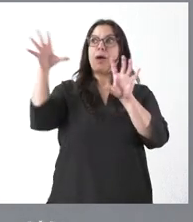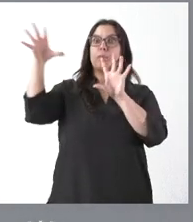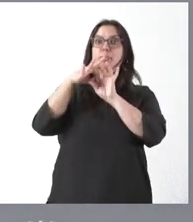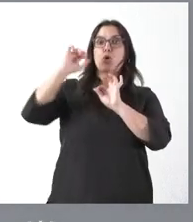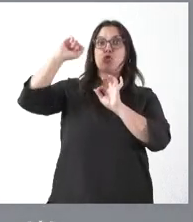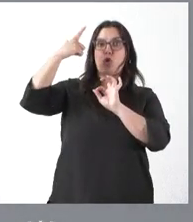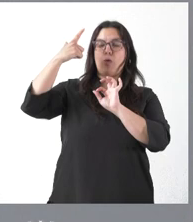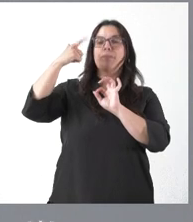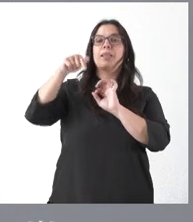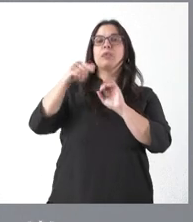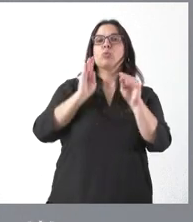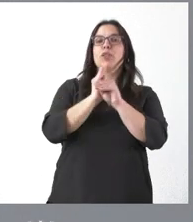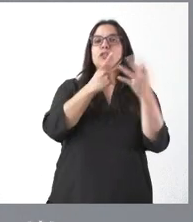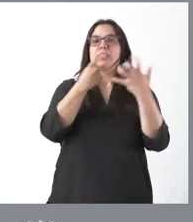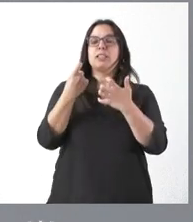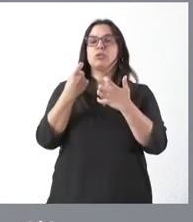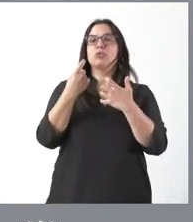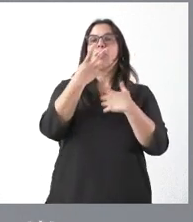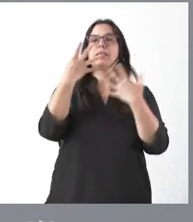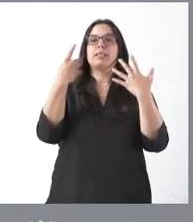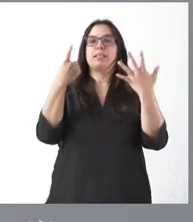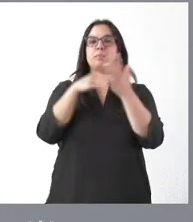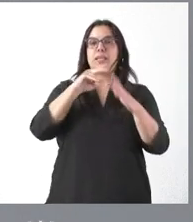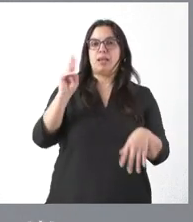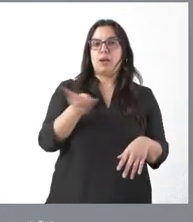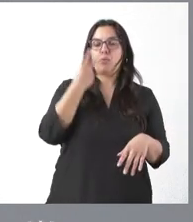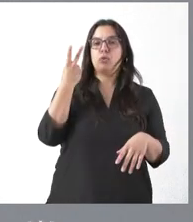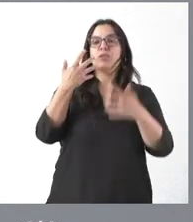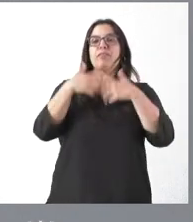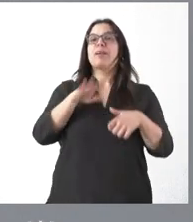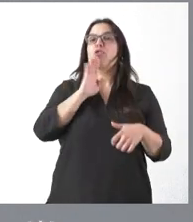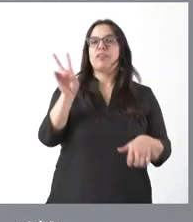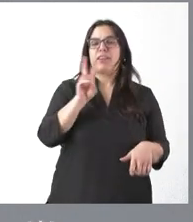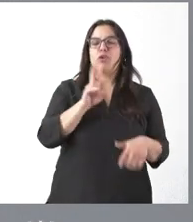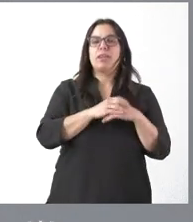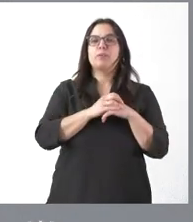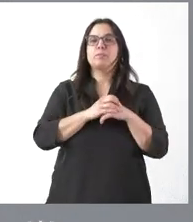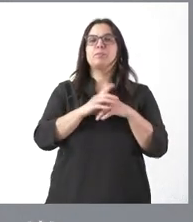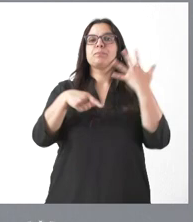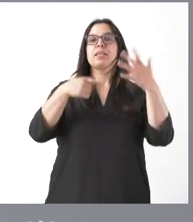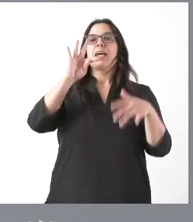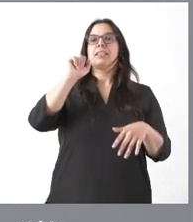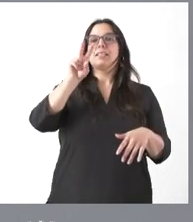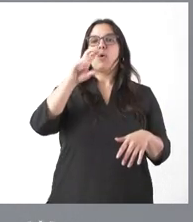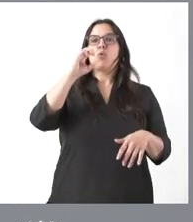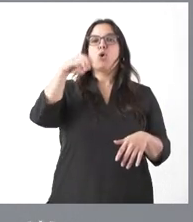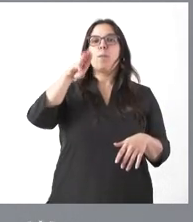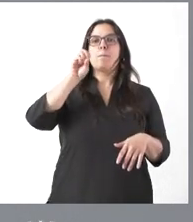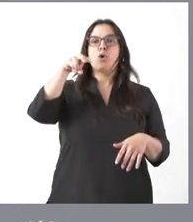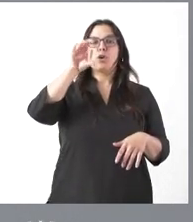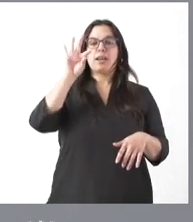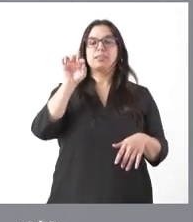646.000 euros y tiene la planta en Valladolid da un componentes accederá